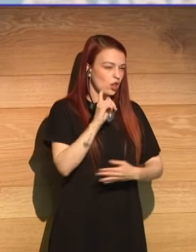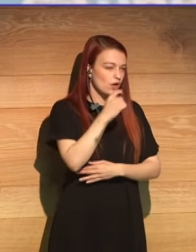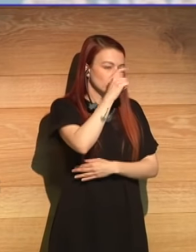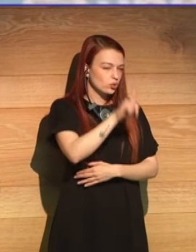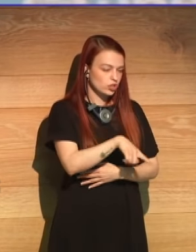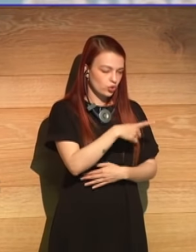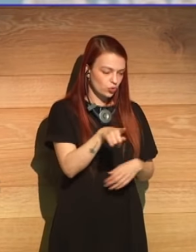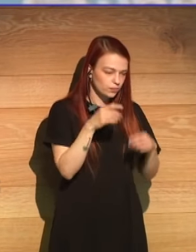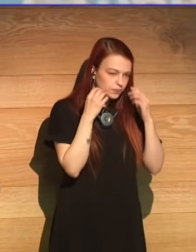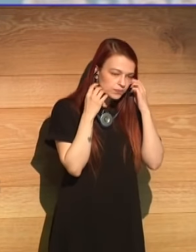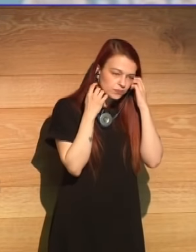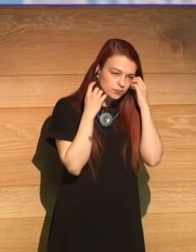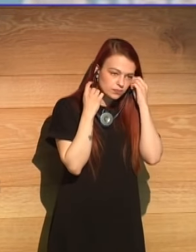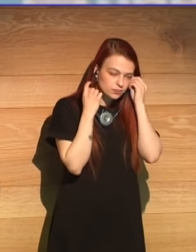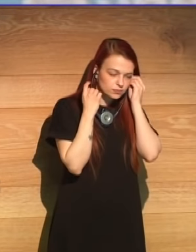consequences